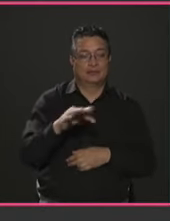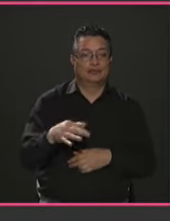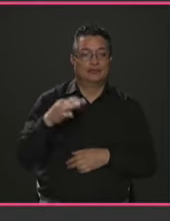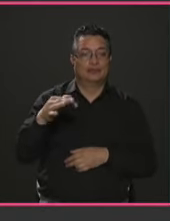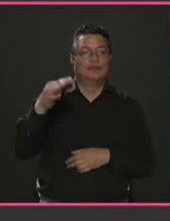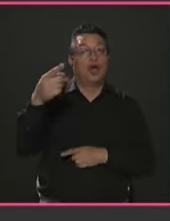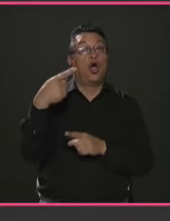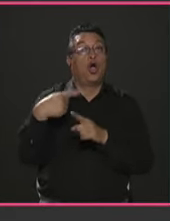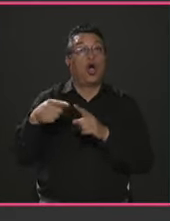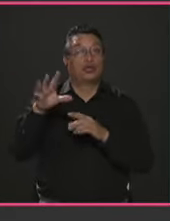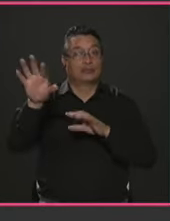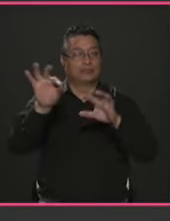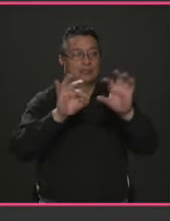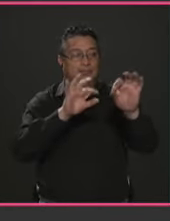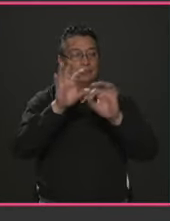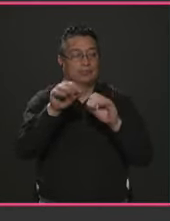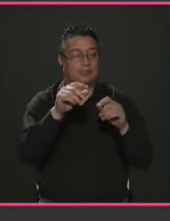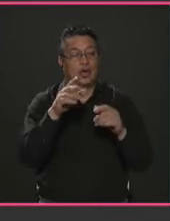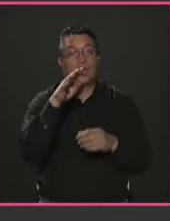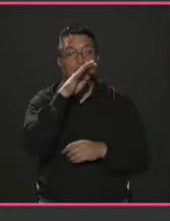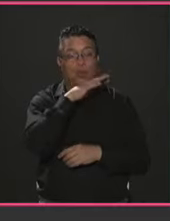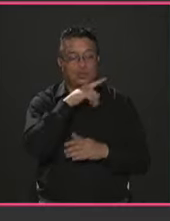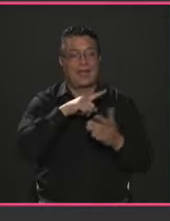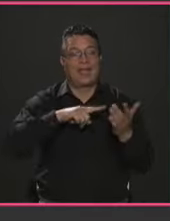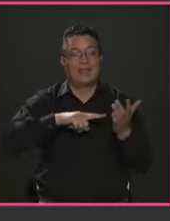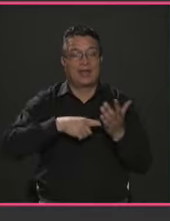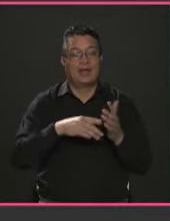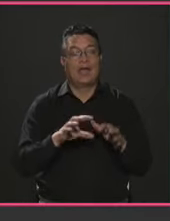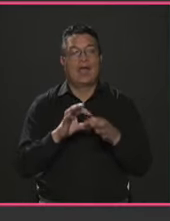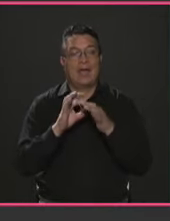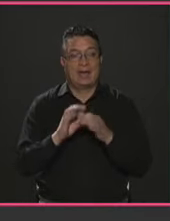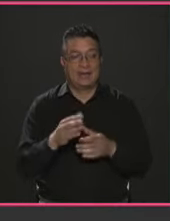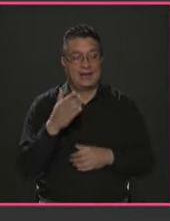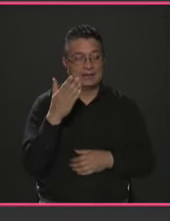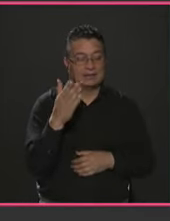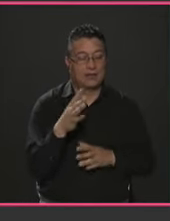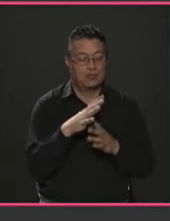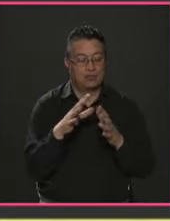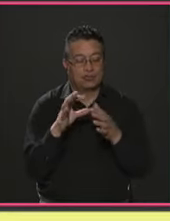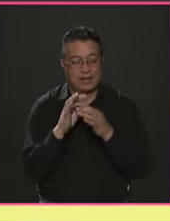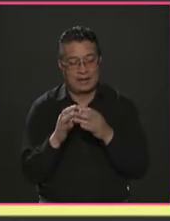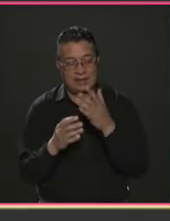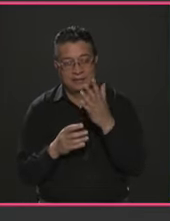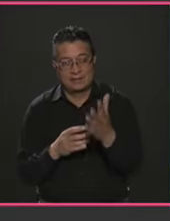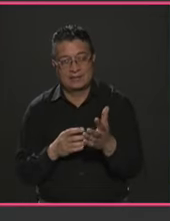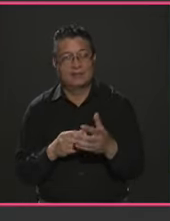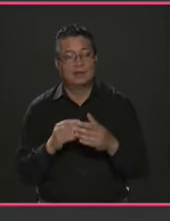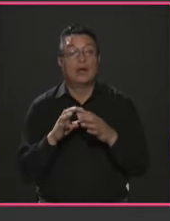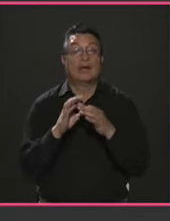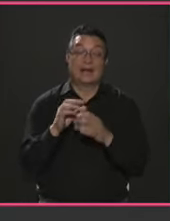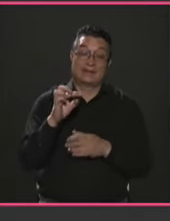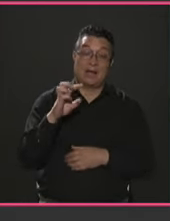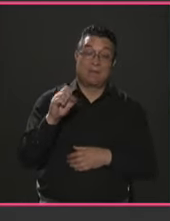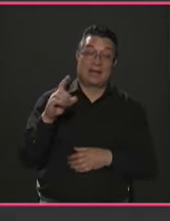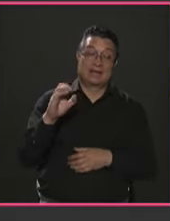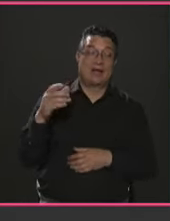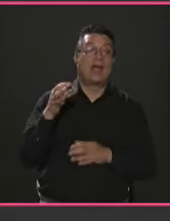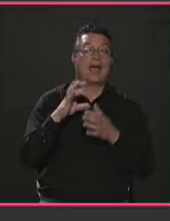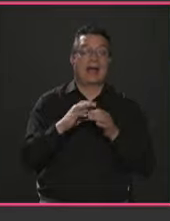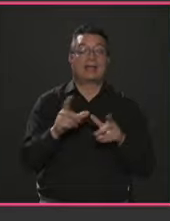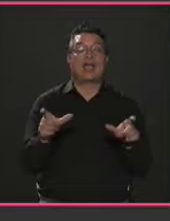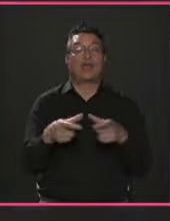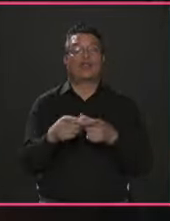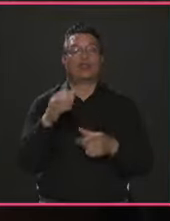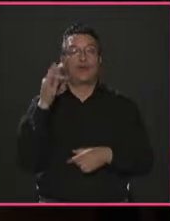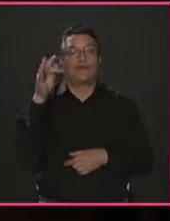artistas probablemente y utilizar toda esta tecnología gracias a critic muchísimas gracias así es Muchas gracias Pascal y Bueno gracias al congreso futuro